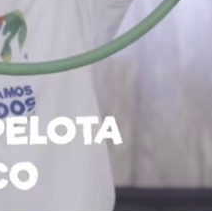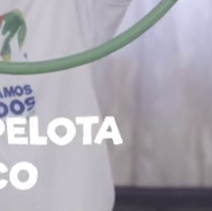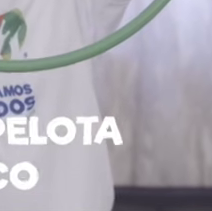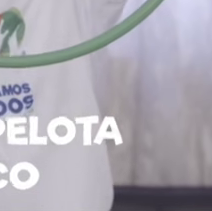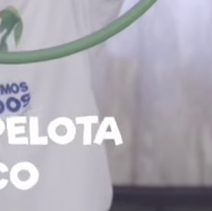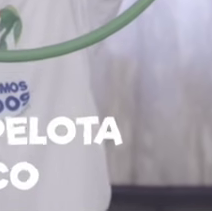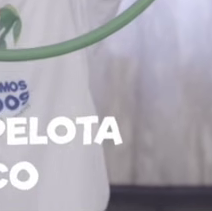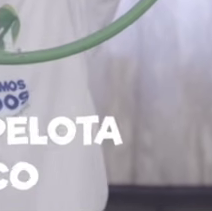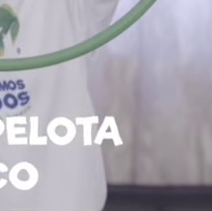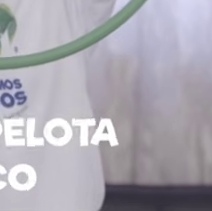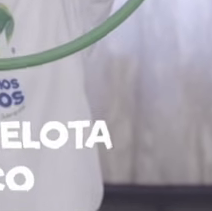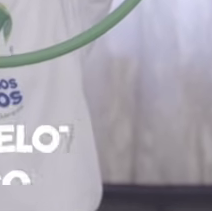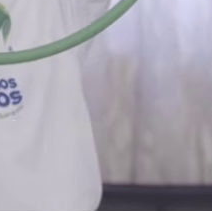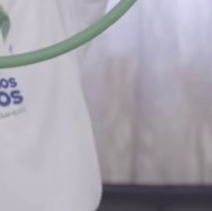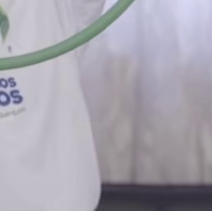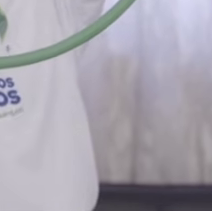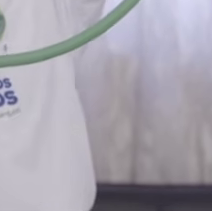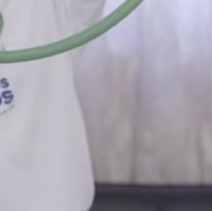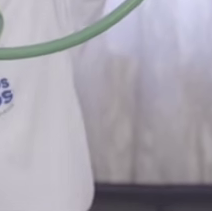¡Gracias!